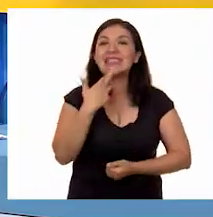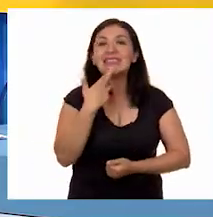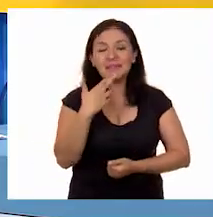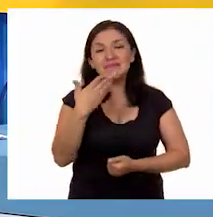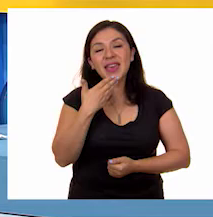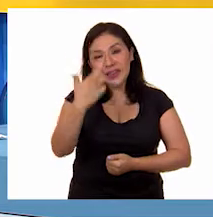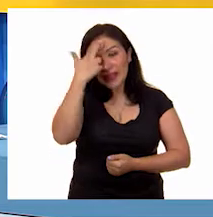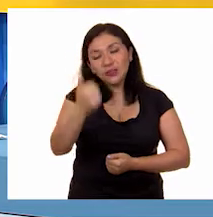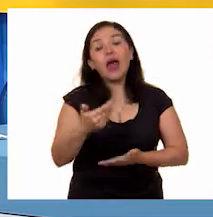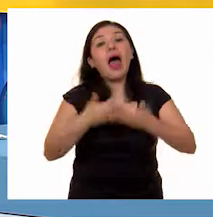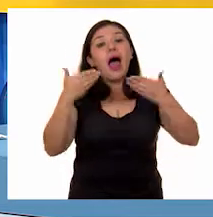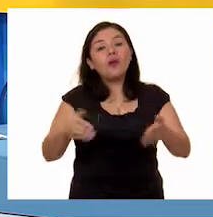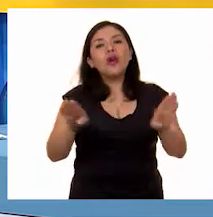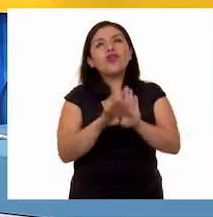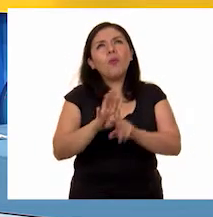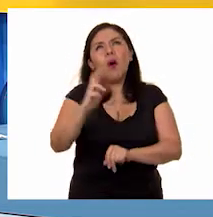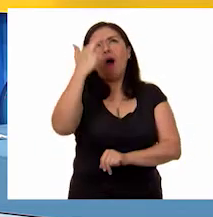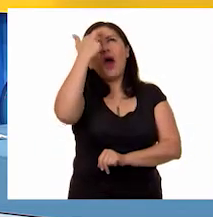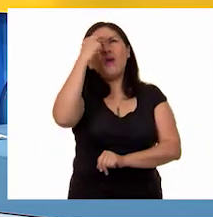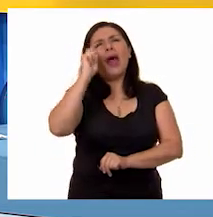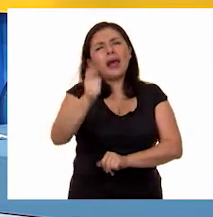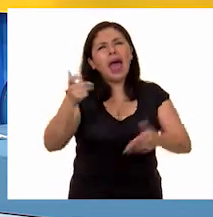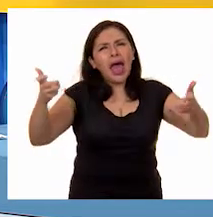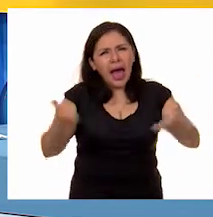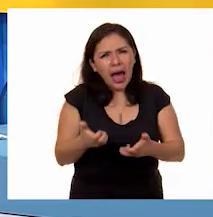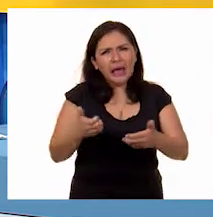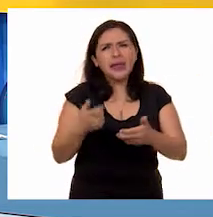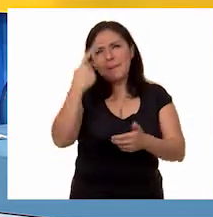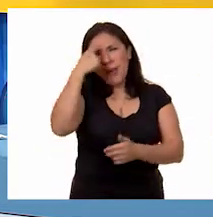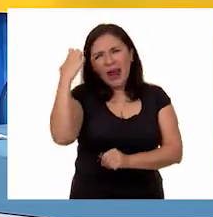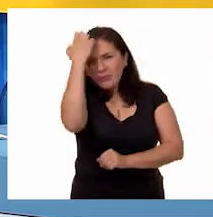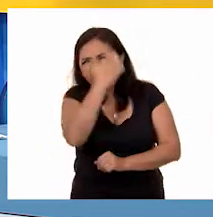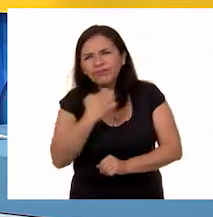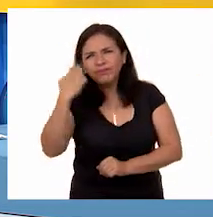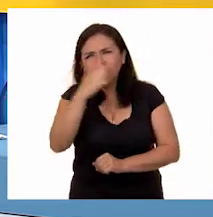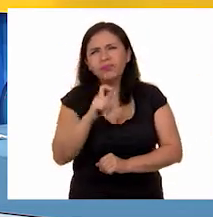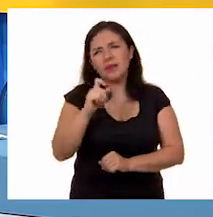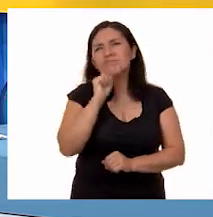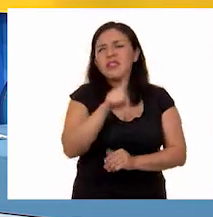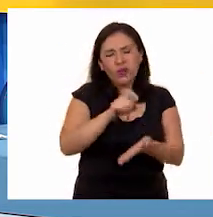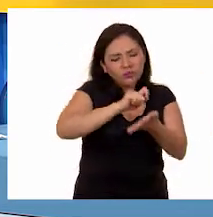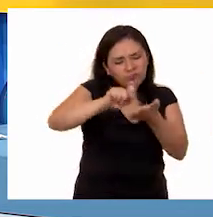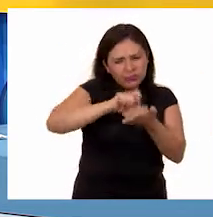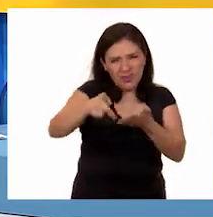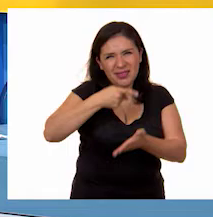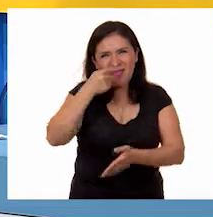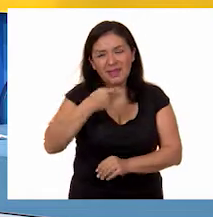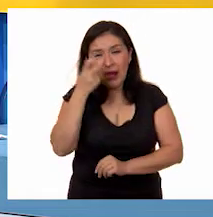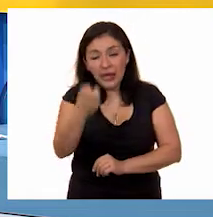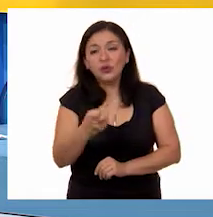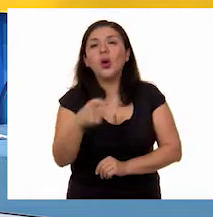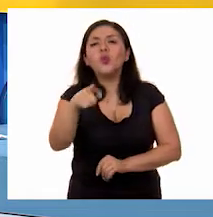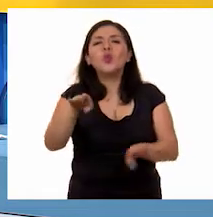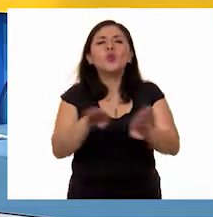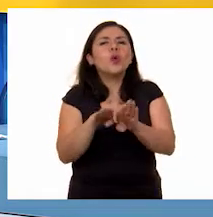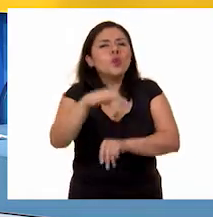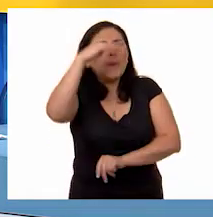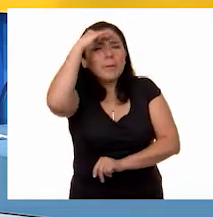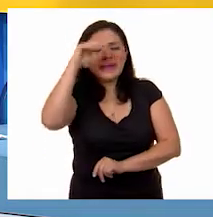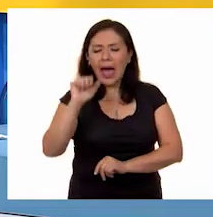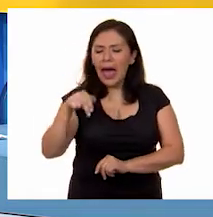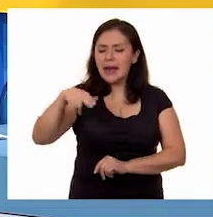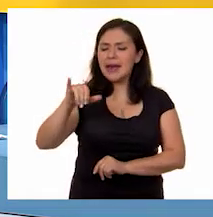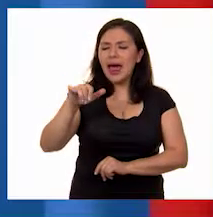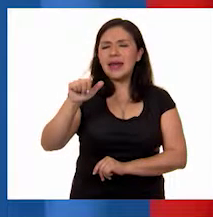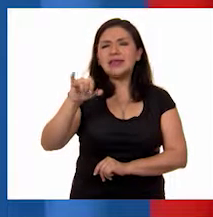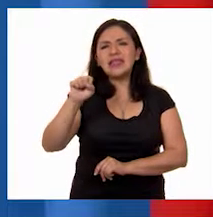Ahora, recordando qué es lo que hemos hecho al analizar los textos que has mencionado, ¿cómo definirías el análisis de